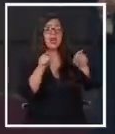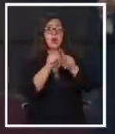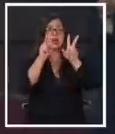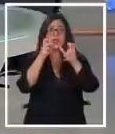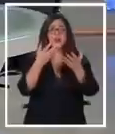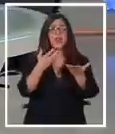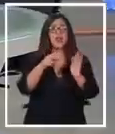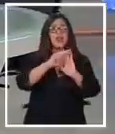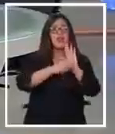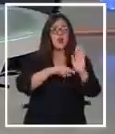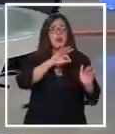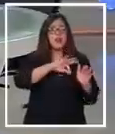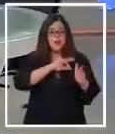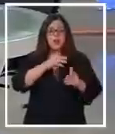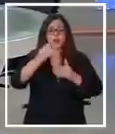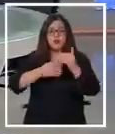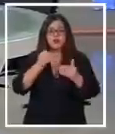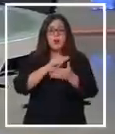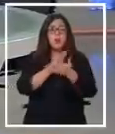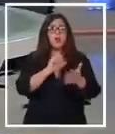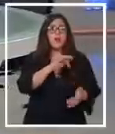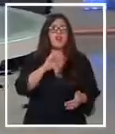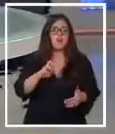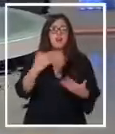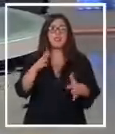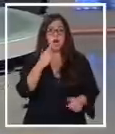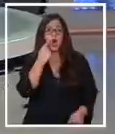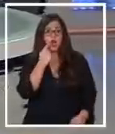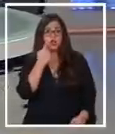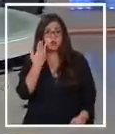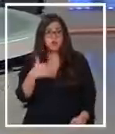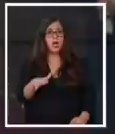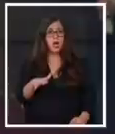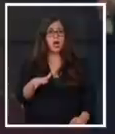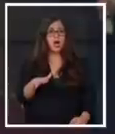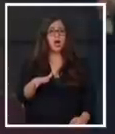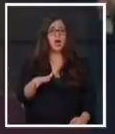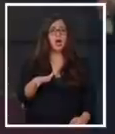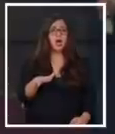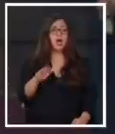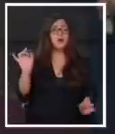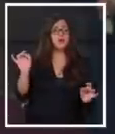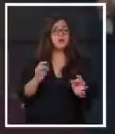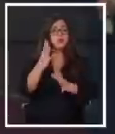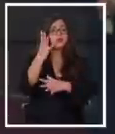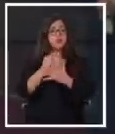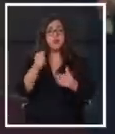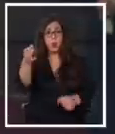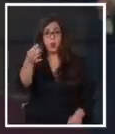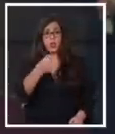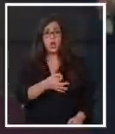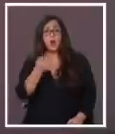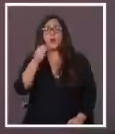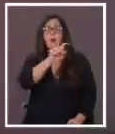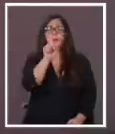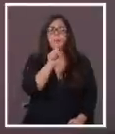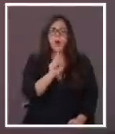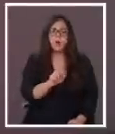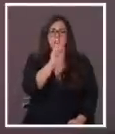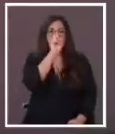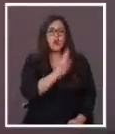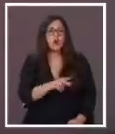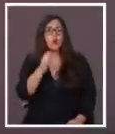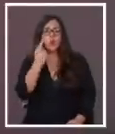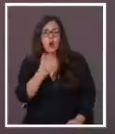y en este diseño las afp como las conocemos hoy dejarán de existir eso es lo que usted dijo la pregunta es qué rol